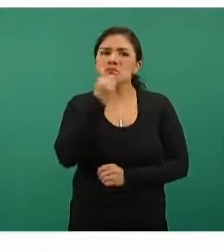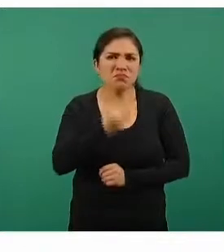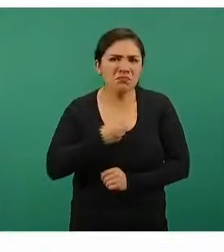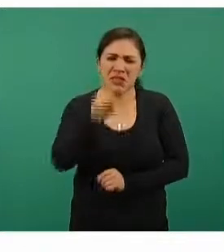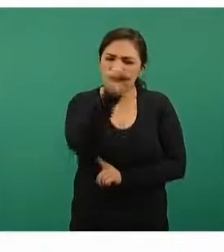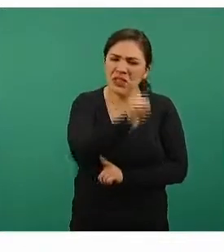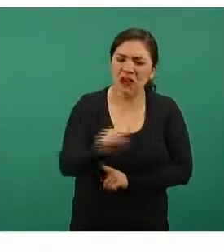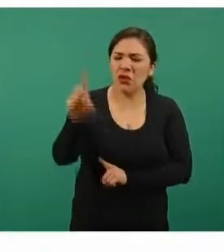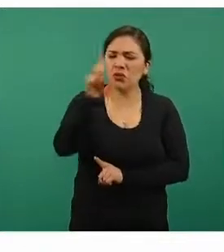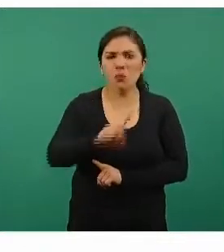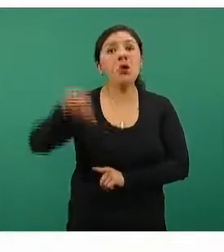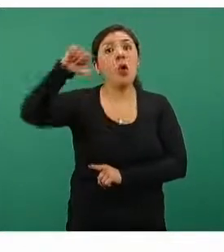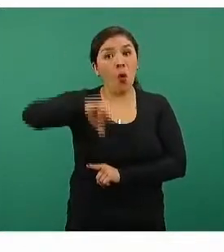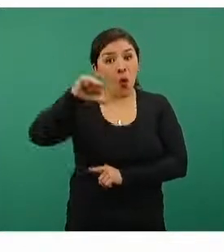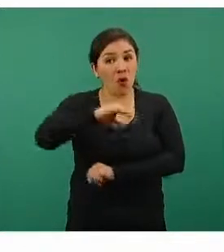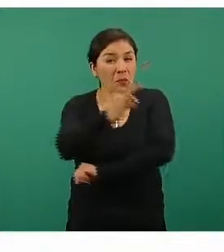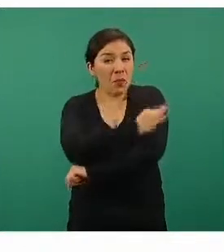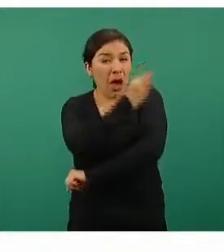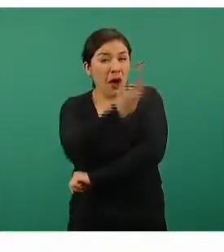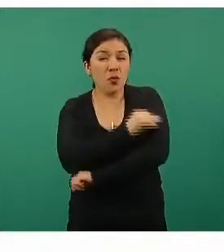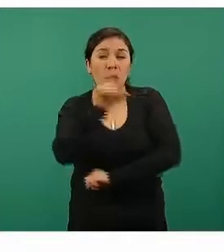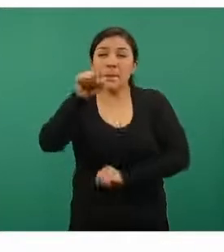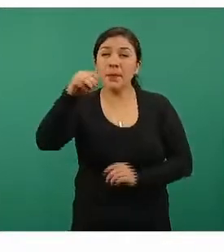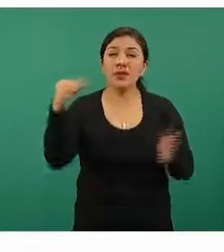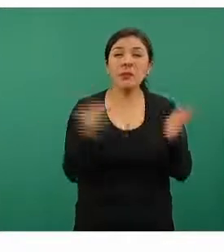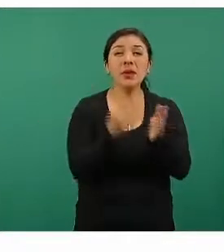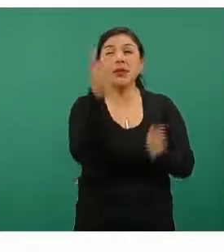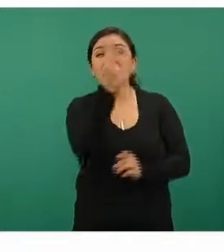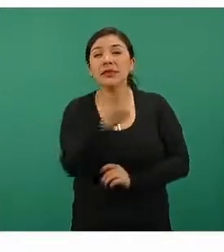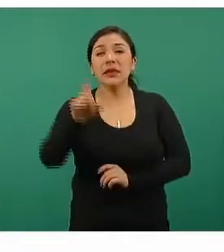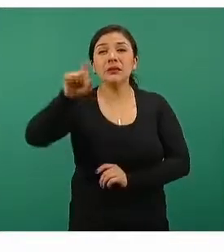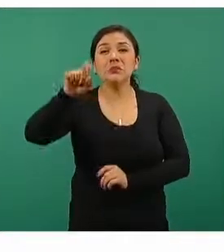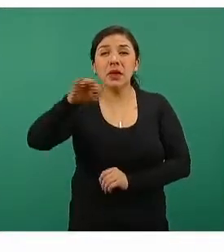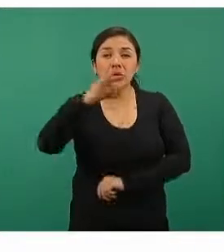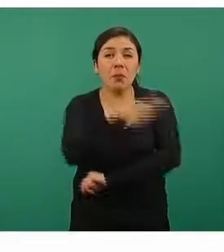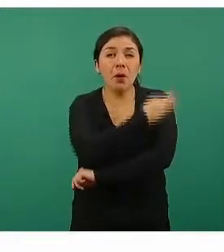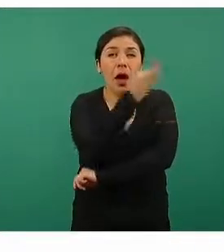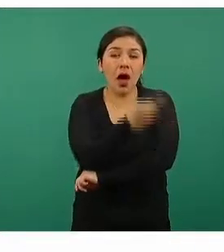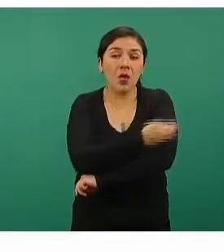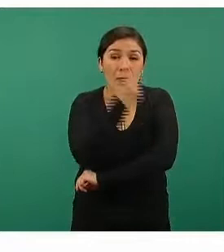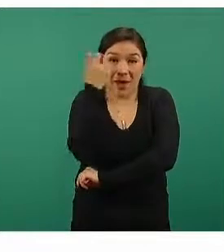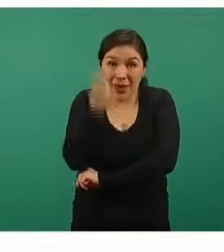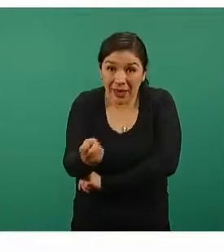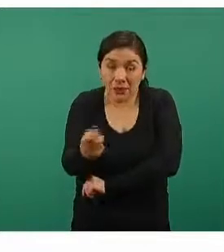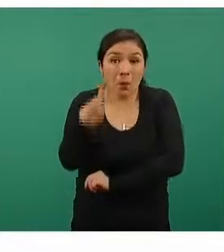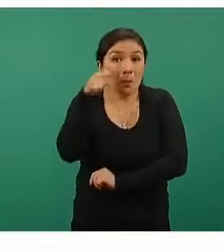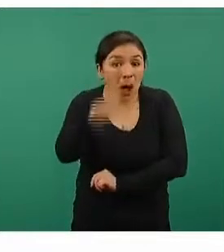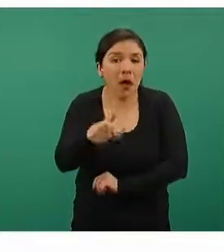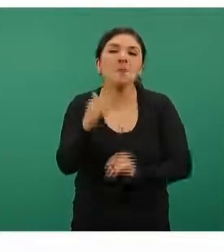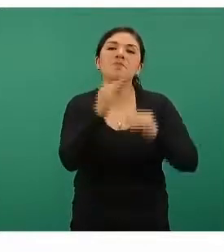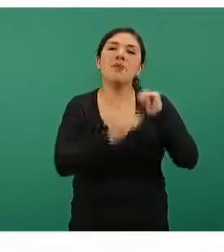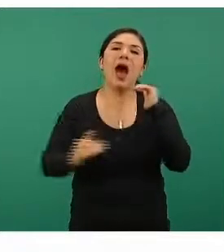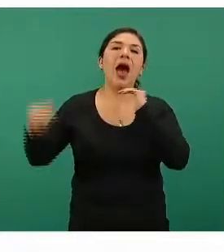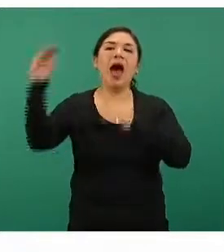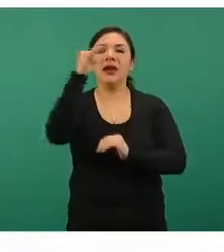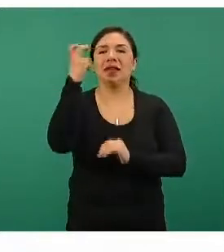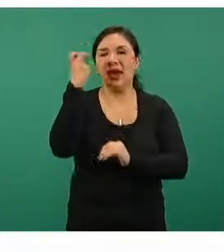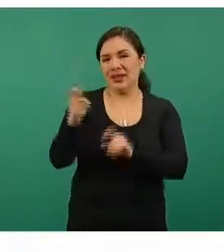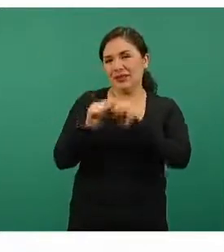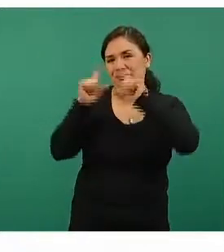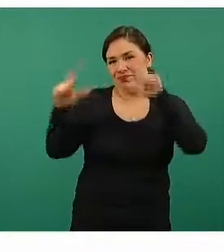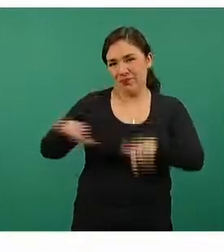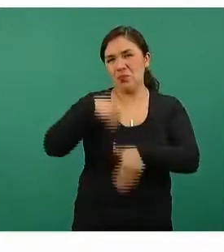semana, el día de hoy se avanzaron 20.320 dosis y obviamente esto entonces hace que se incremente nuestro